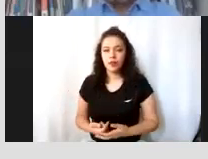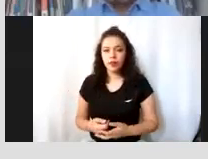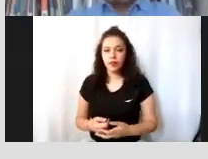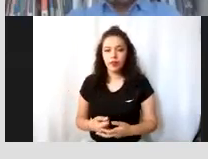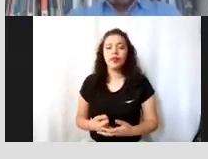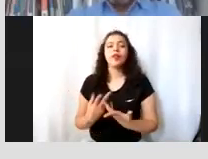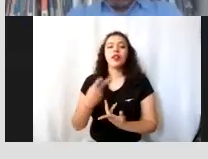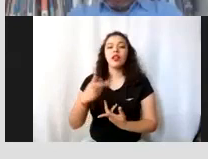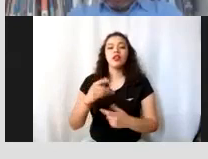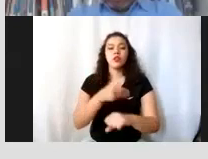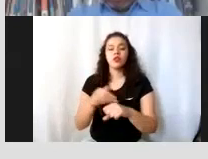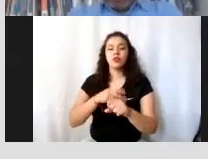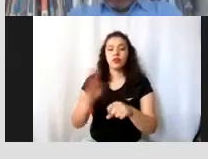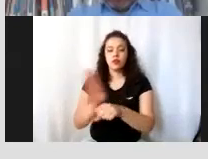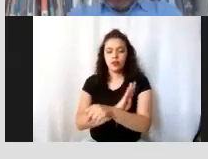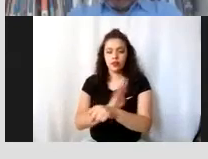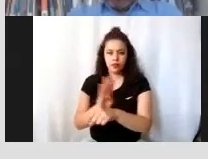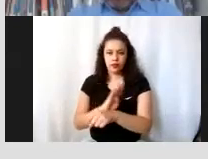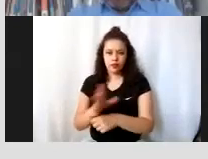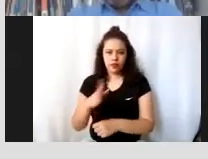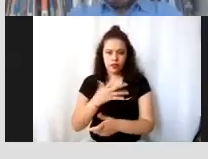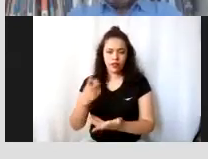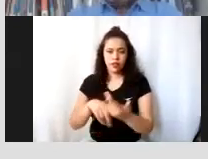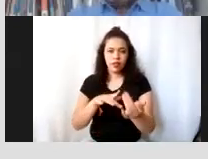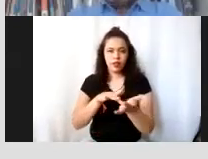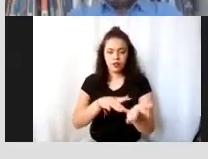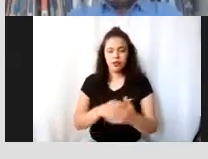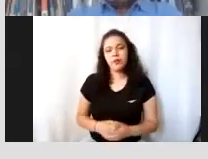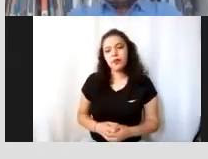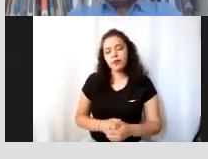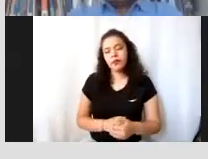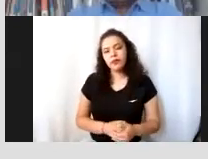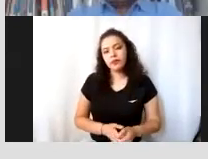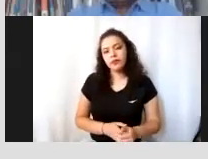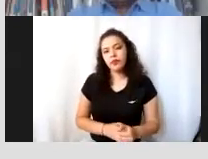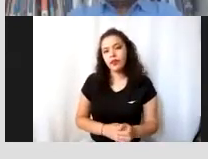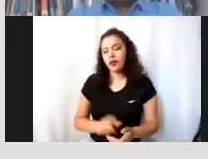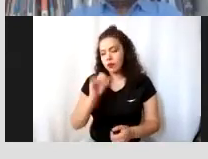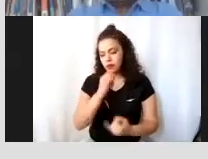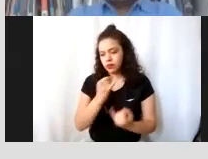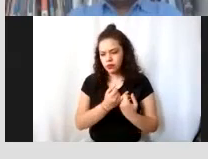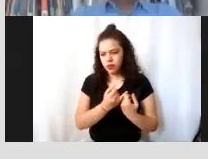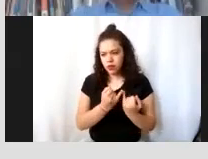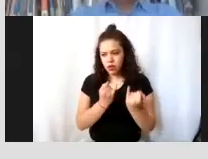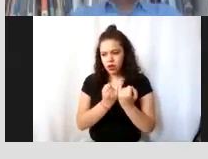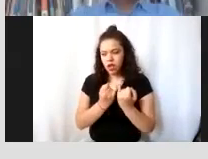sus beneficiarios, ¿no? O de los beneficiarios que van a ser apoyados. Se recaba también, el